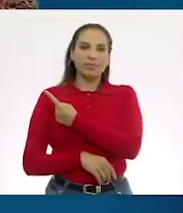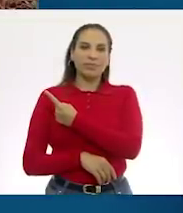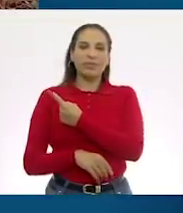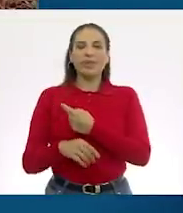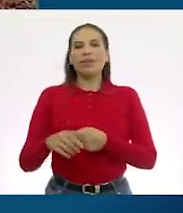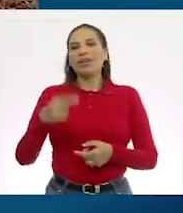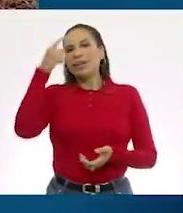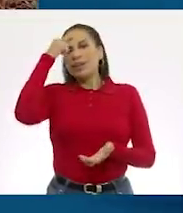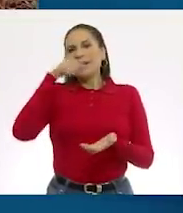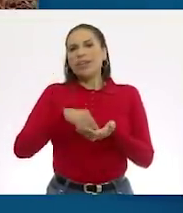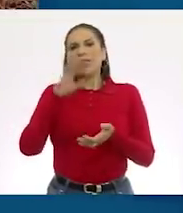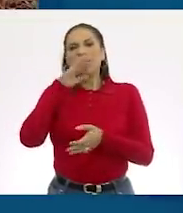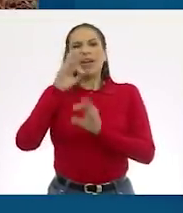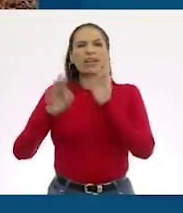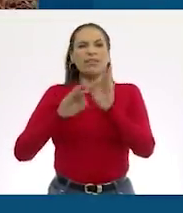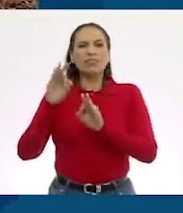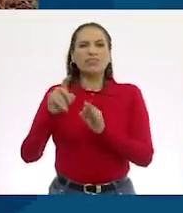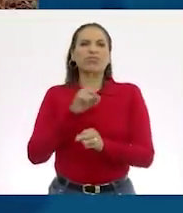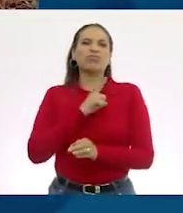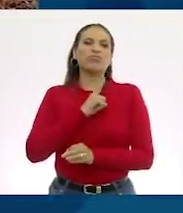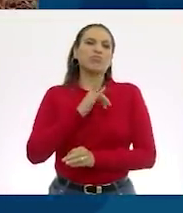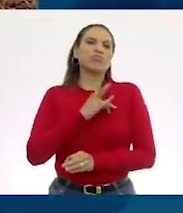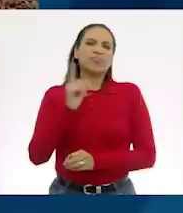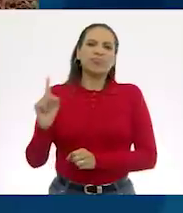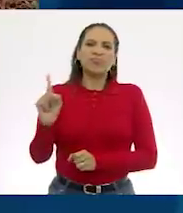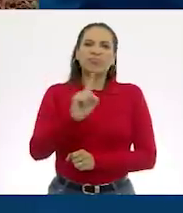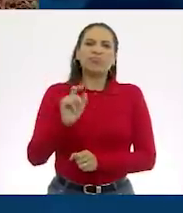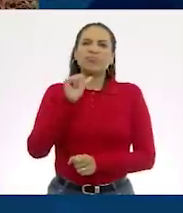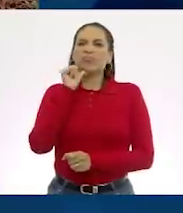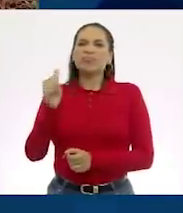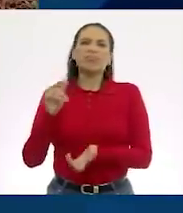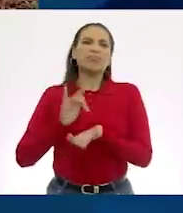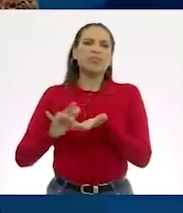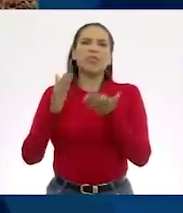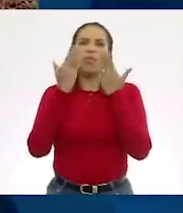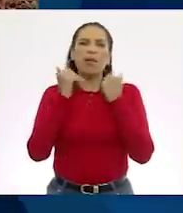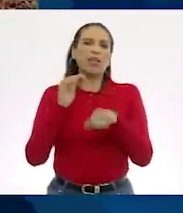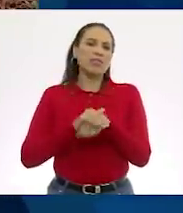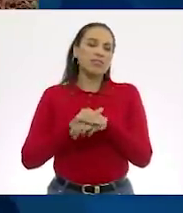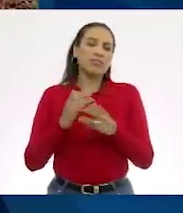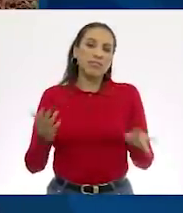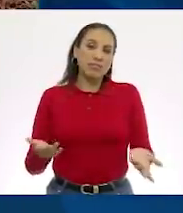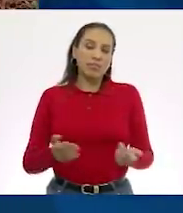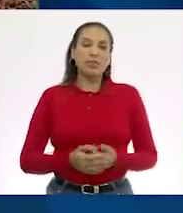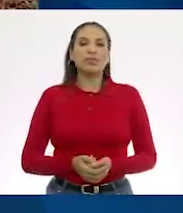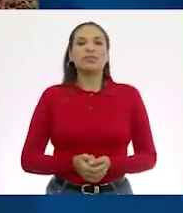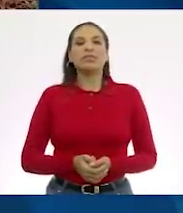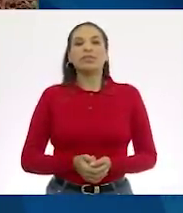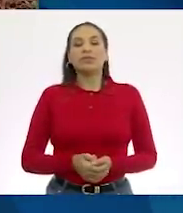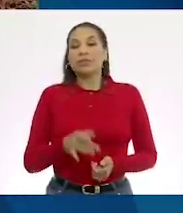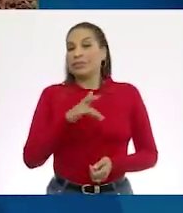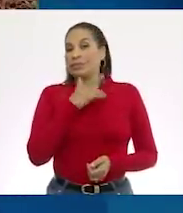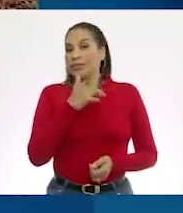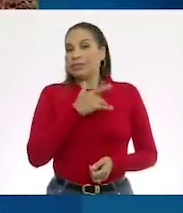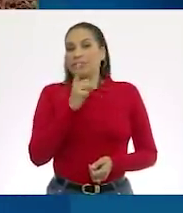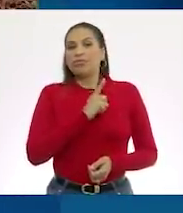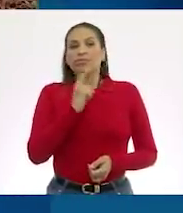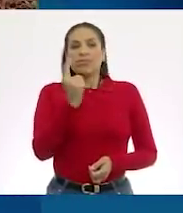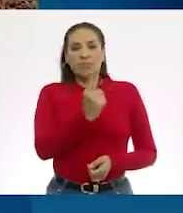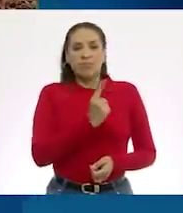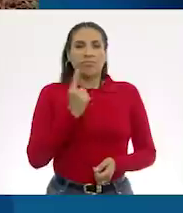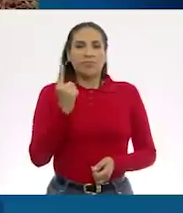Creo que es maltrato, se siente solo, nadie lo apoya, no tiene amigos. Así es, los sentimientos de